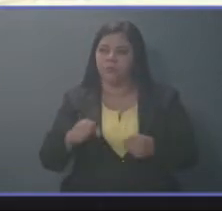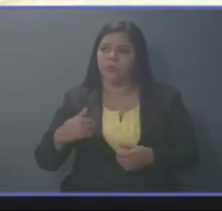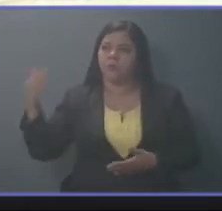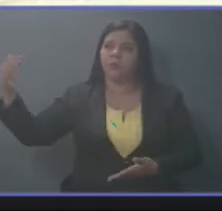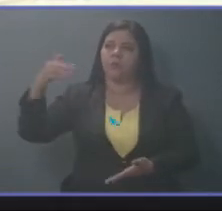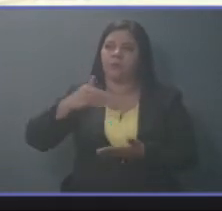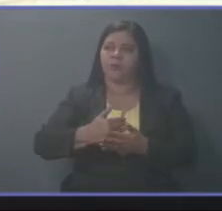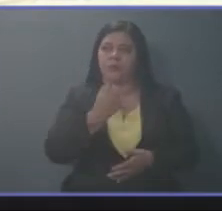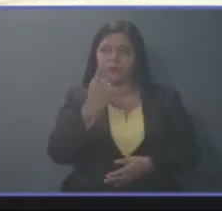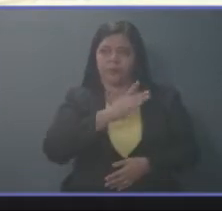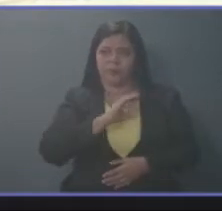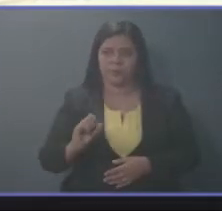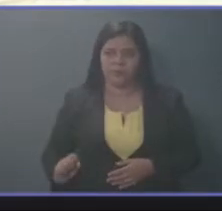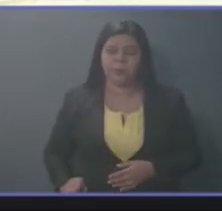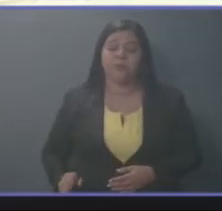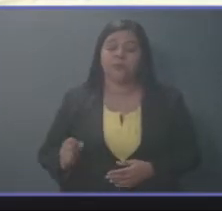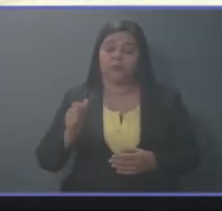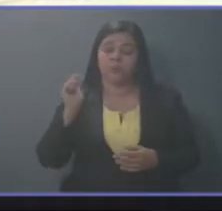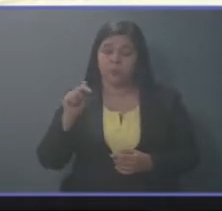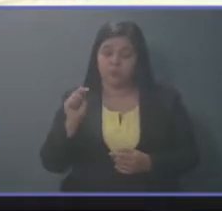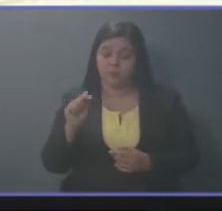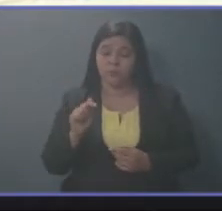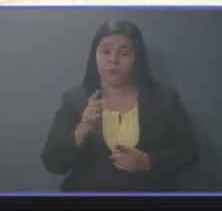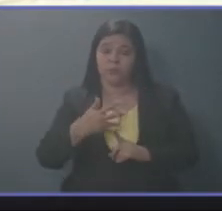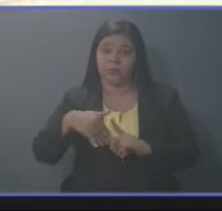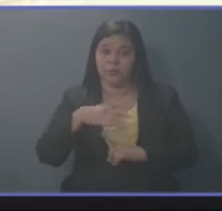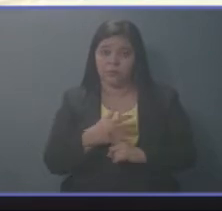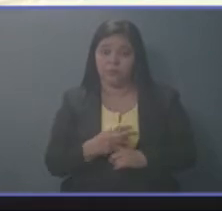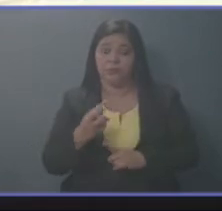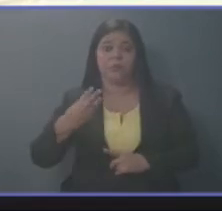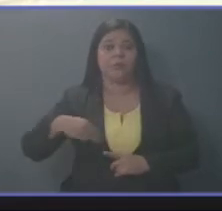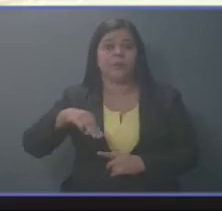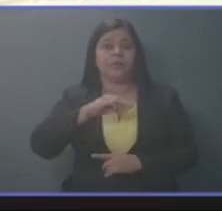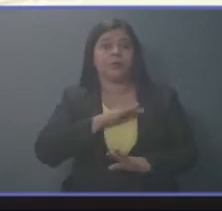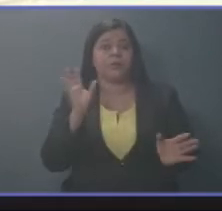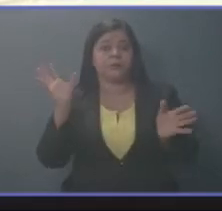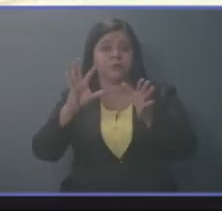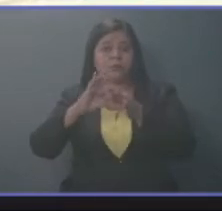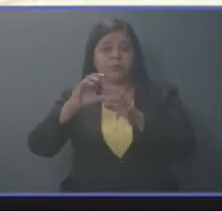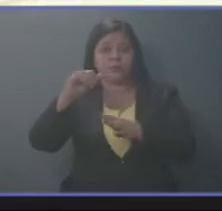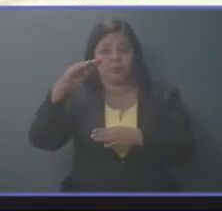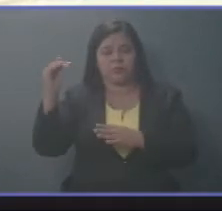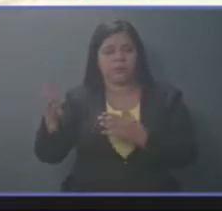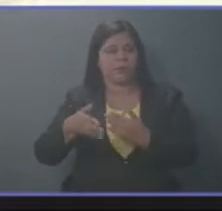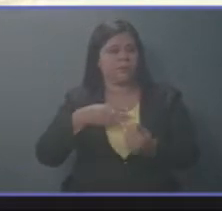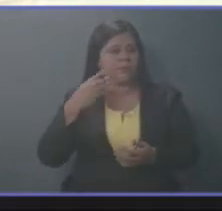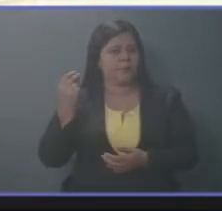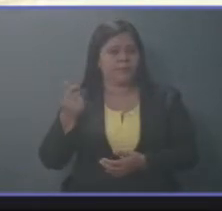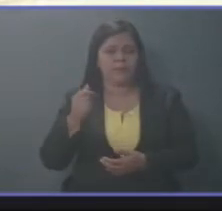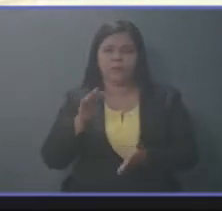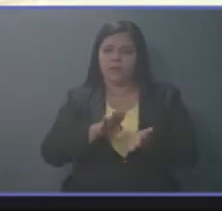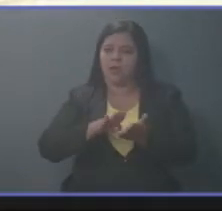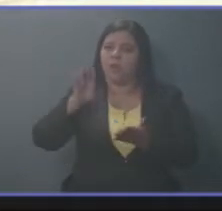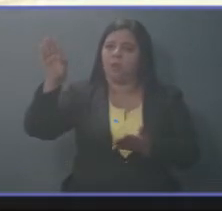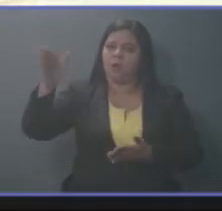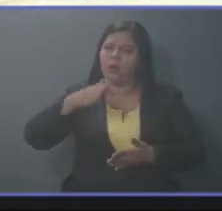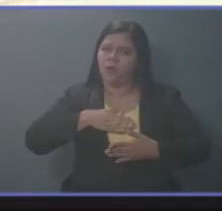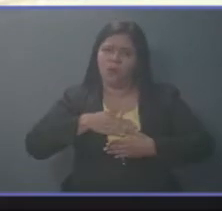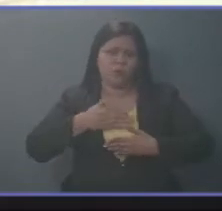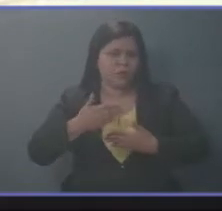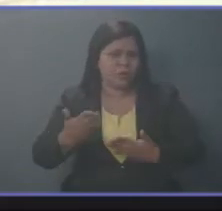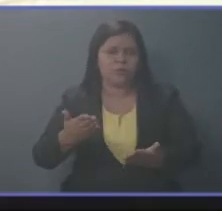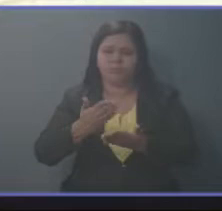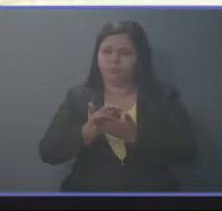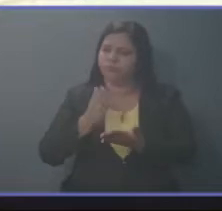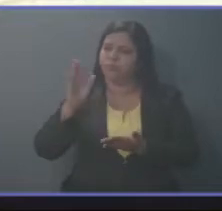personas salvadoreñas que se encuentran en esa situación, por lo que el Ministerio de Relaciones Exteriores deberá facilitar vuelos humanitarios que garanticen